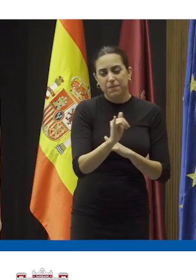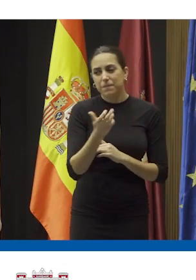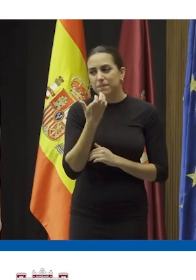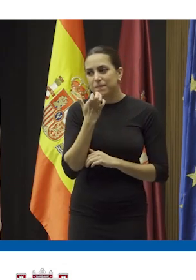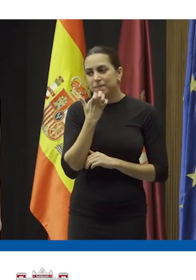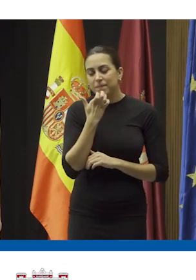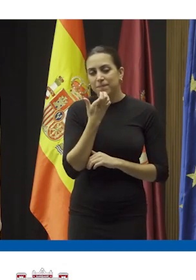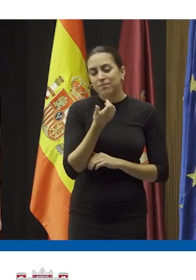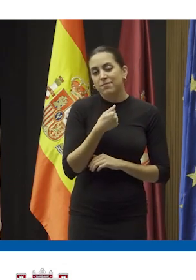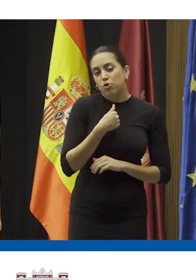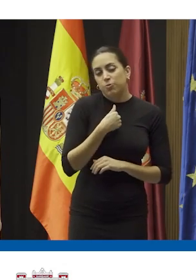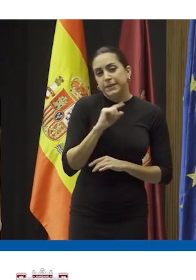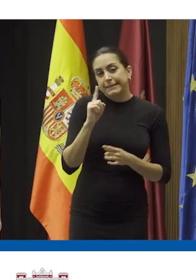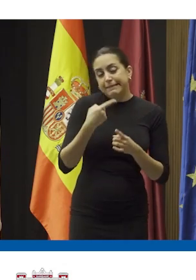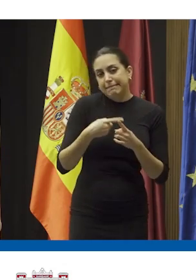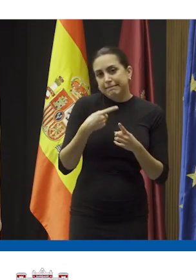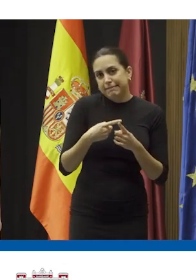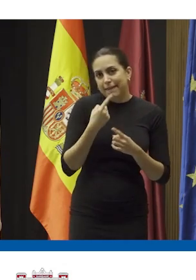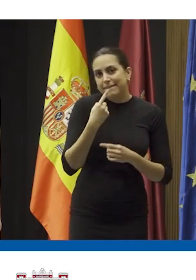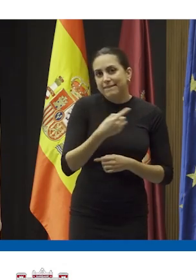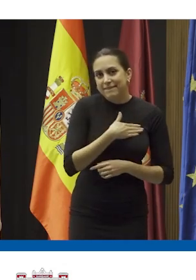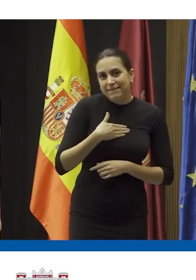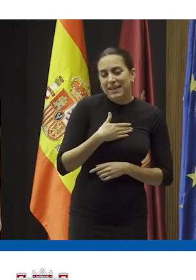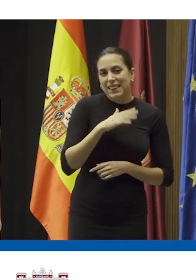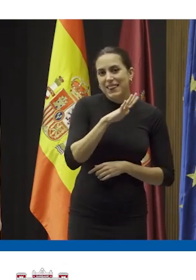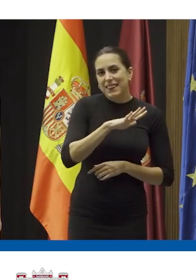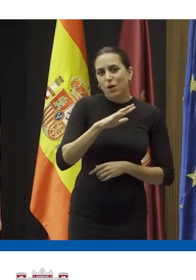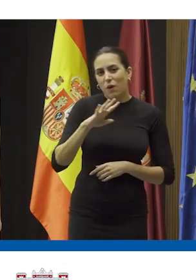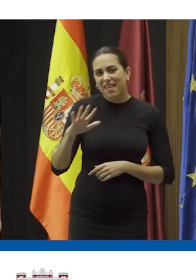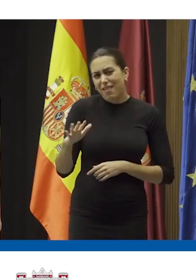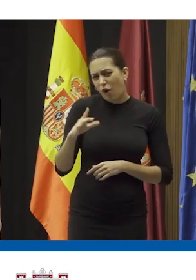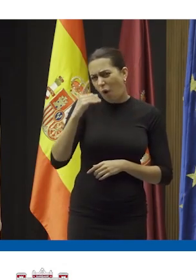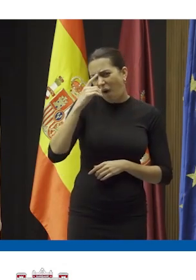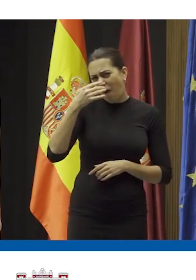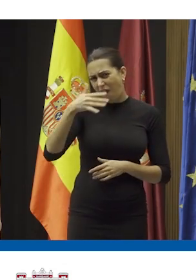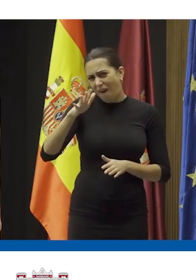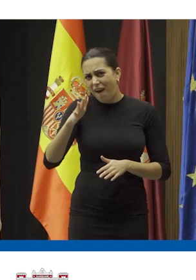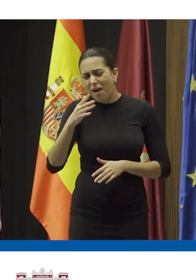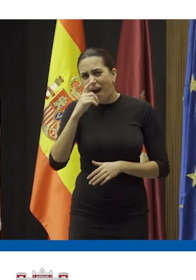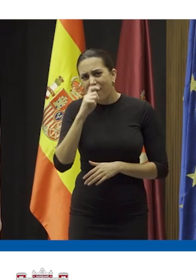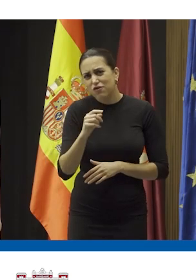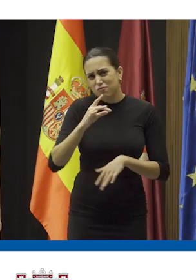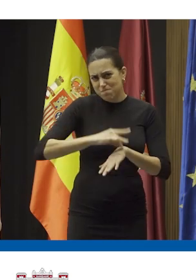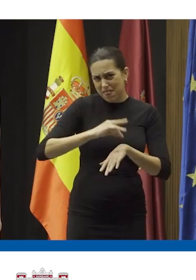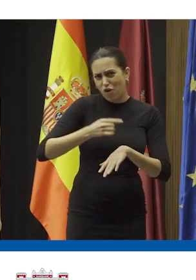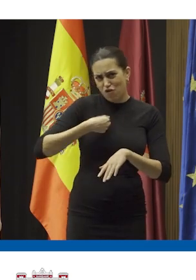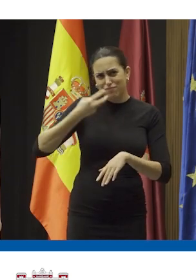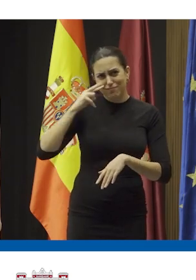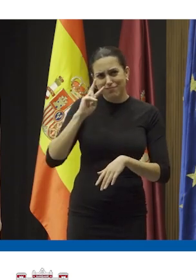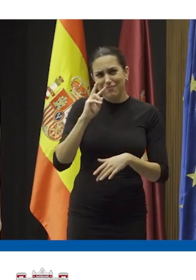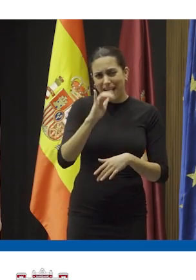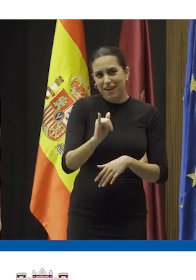la osadía de hacer alusión a mis 50 y pico años de médico. Y en 50 y pico años, que es una gota de agua en el